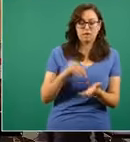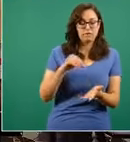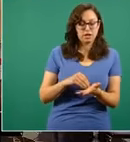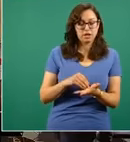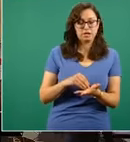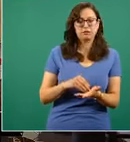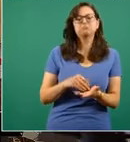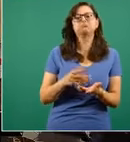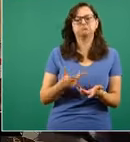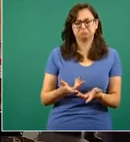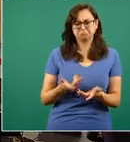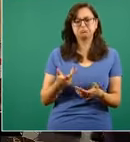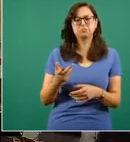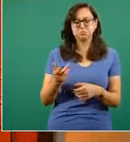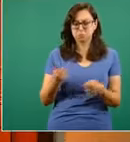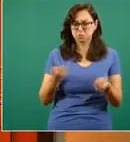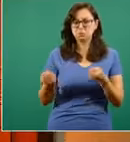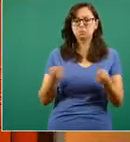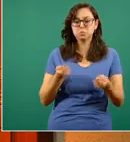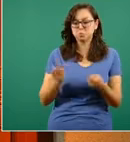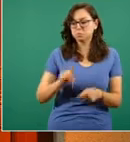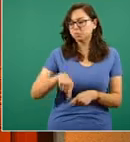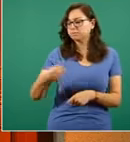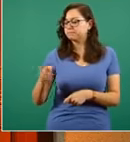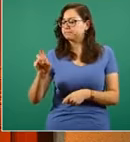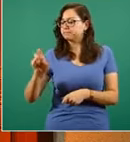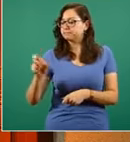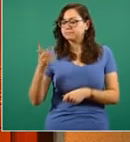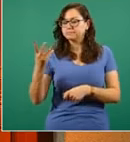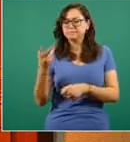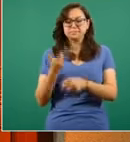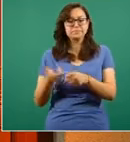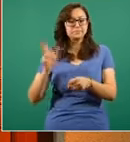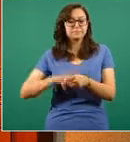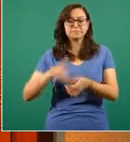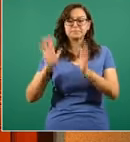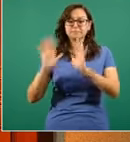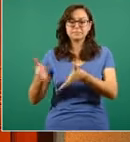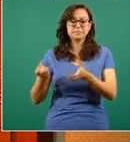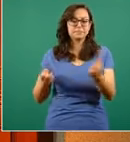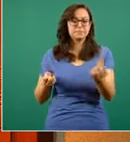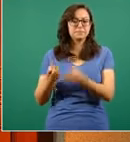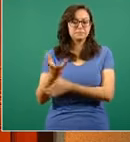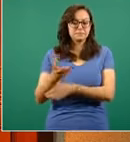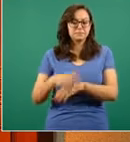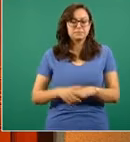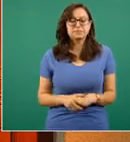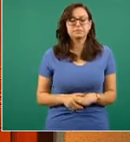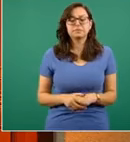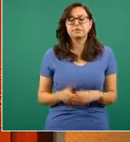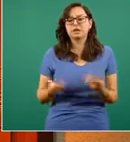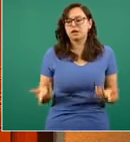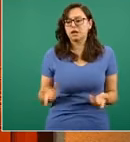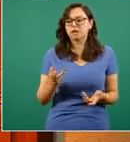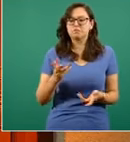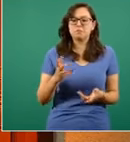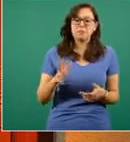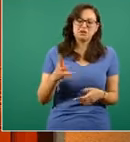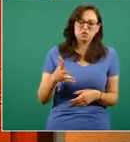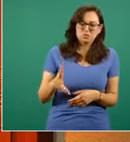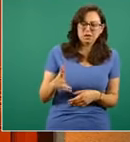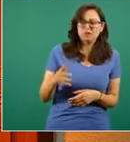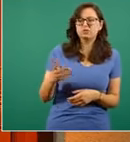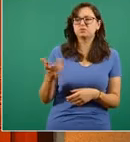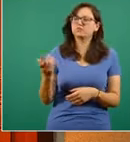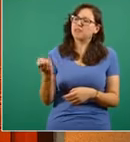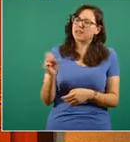estado estable, 34 ya egresaron. Tenemos un promedio de edad de 36 años en los cuales se han presentado